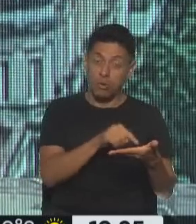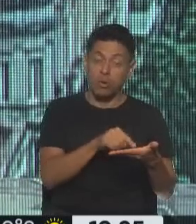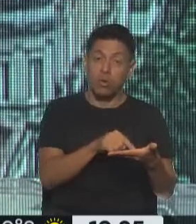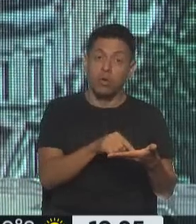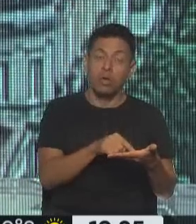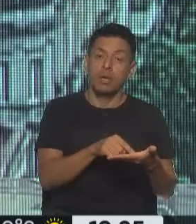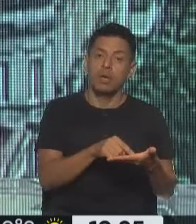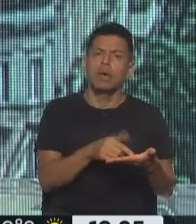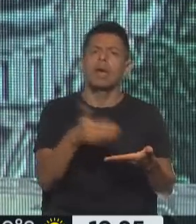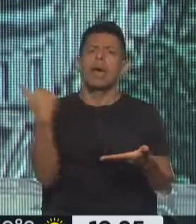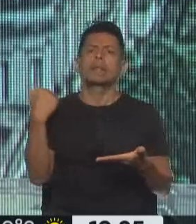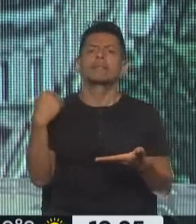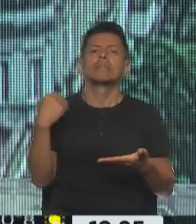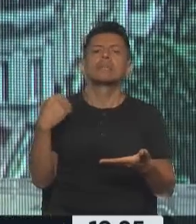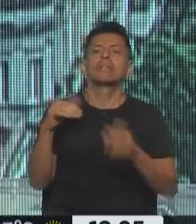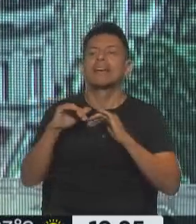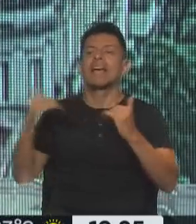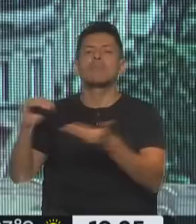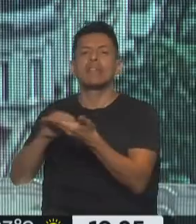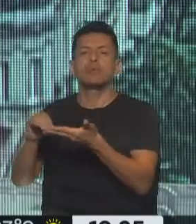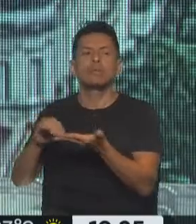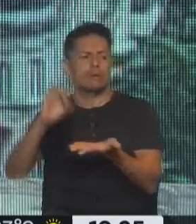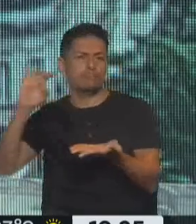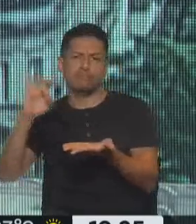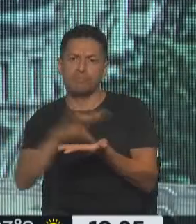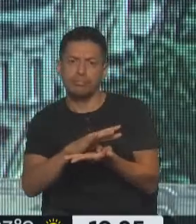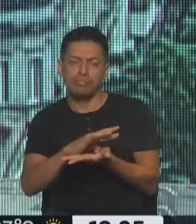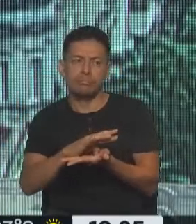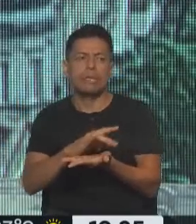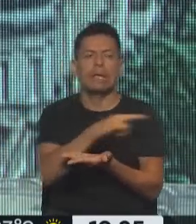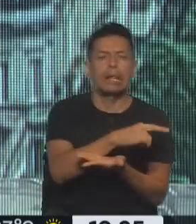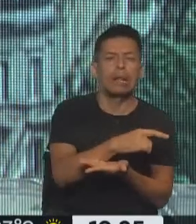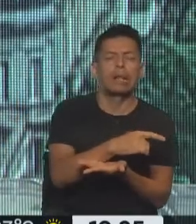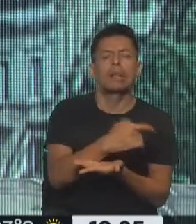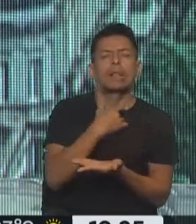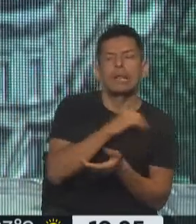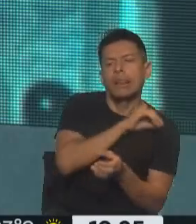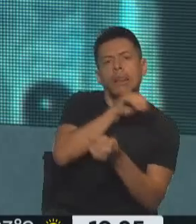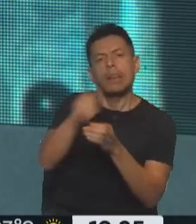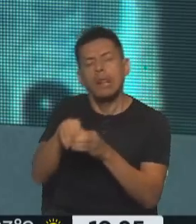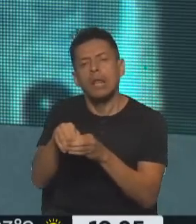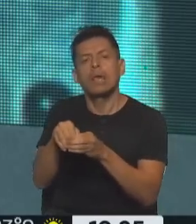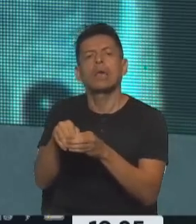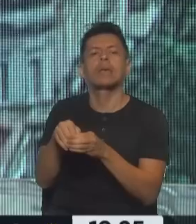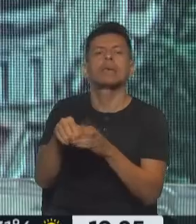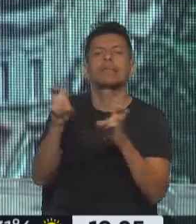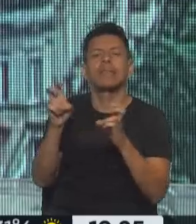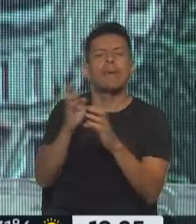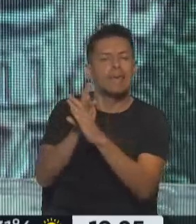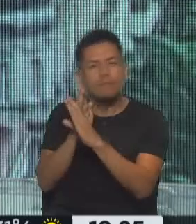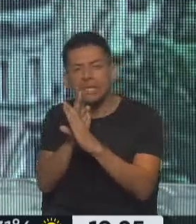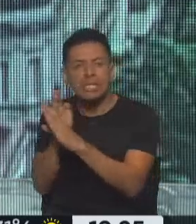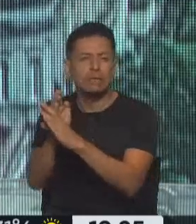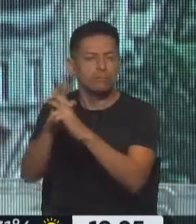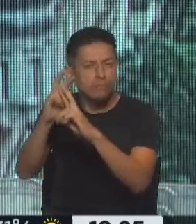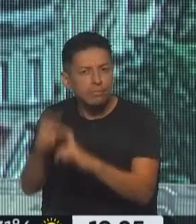que fue echado del Congreso de la Cámara de Diputados porque él se había querido meter en la Comisión Bicameral de Inteligencia,